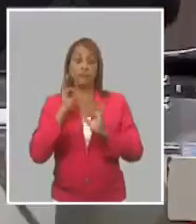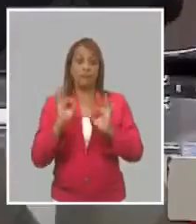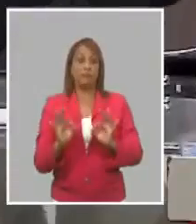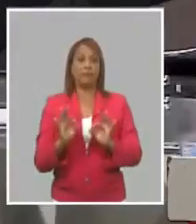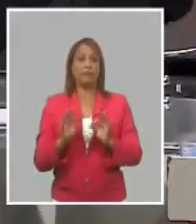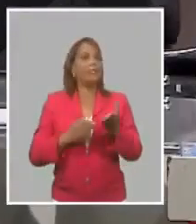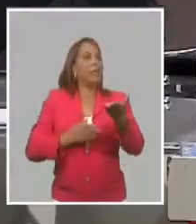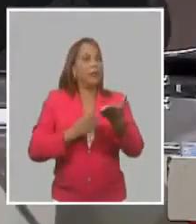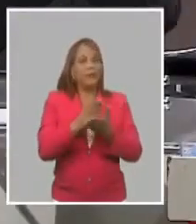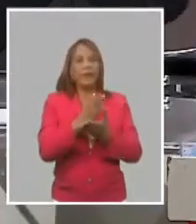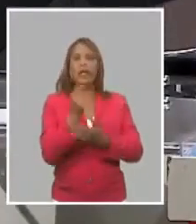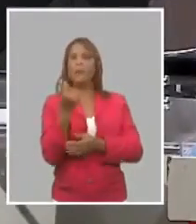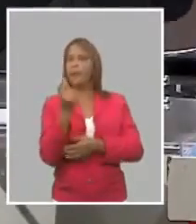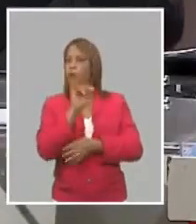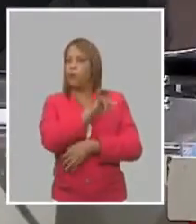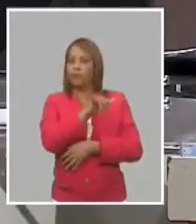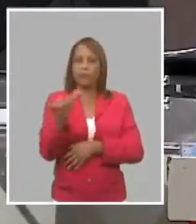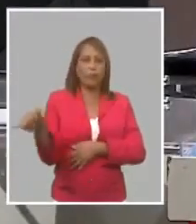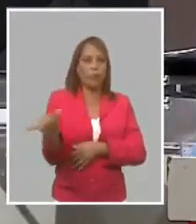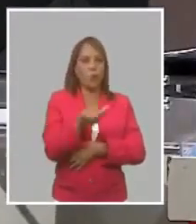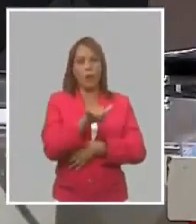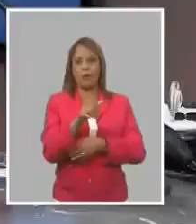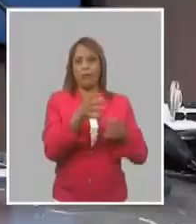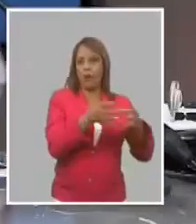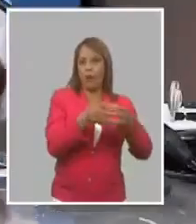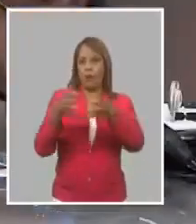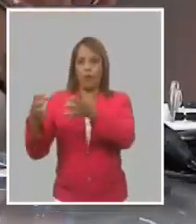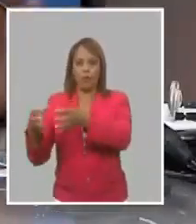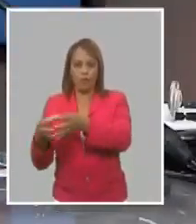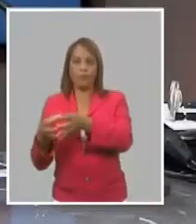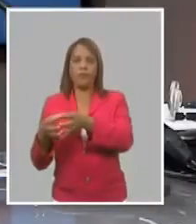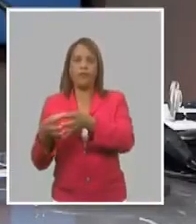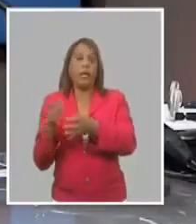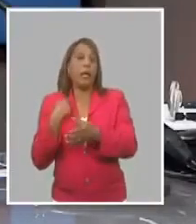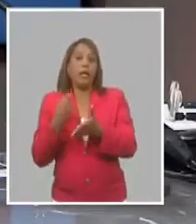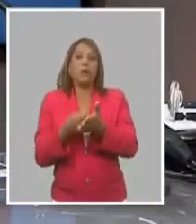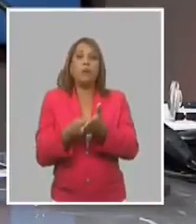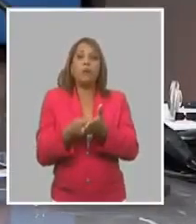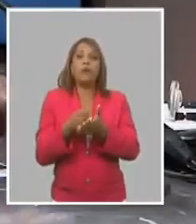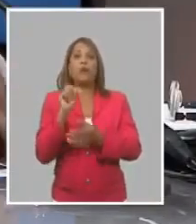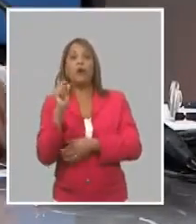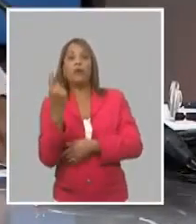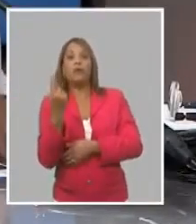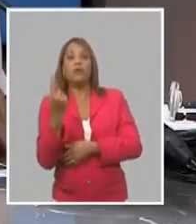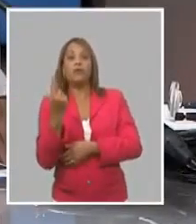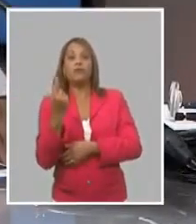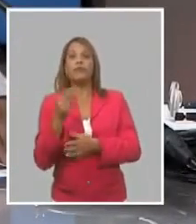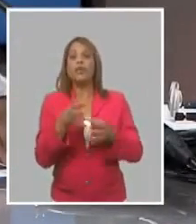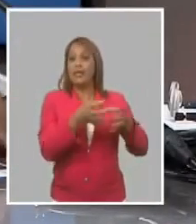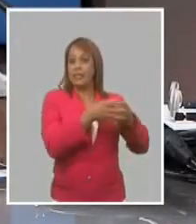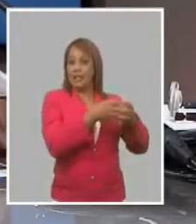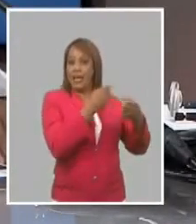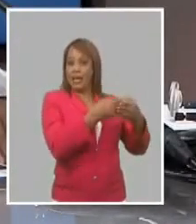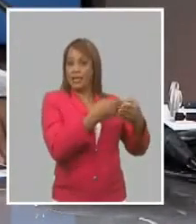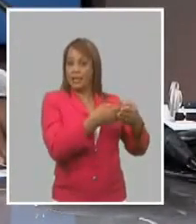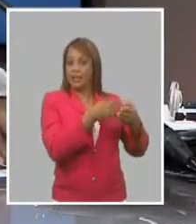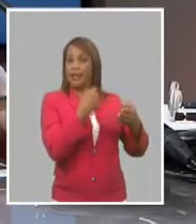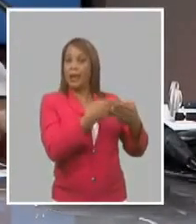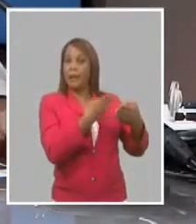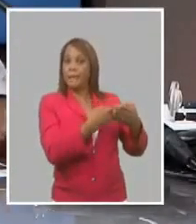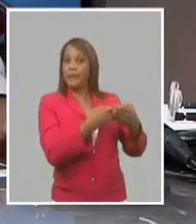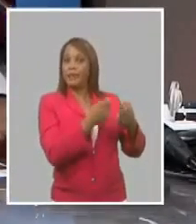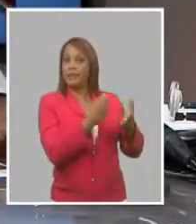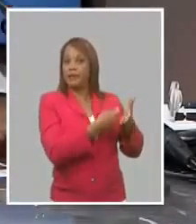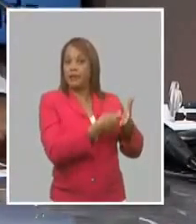Se mantiene el valor para los dos circuitos. A él le costó 1. Uh-huh. Si a este de la entidad presupuestada o a la